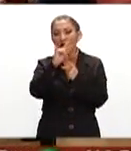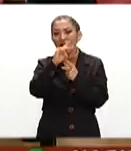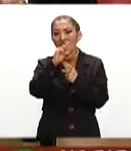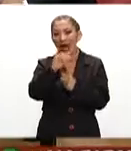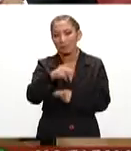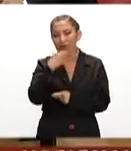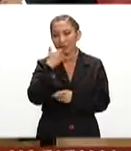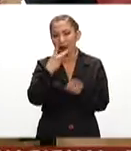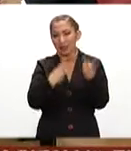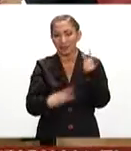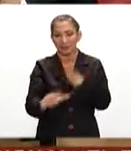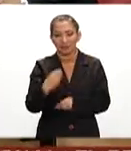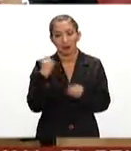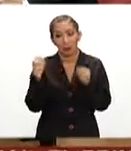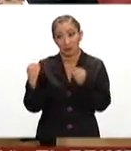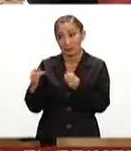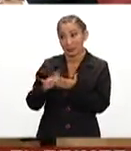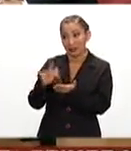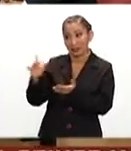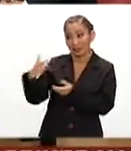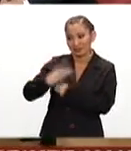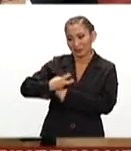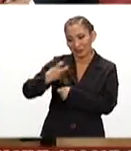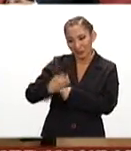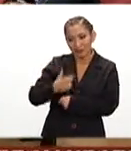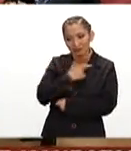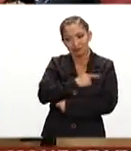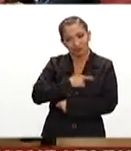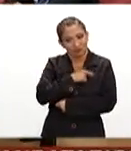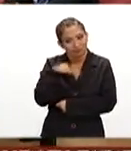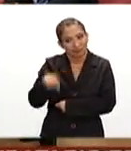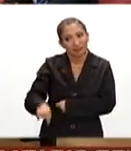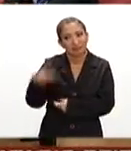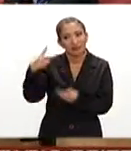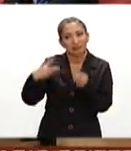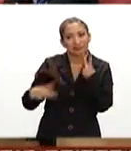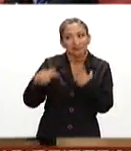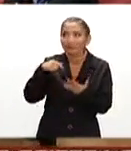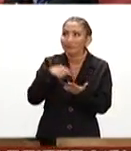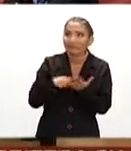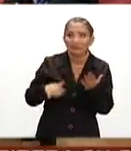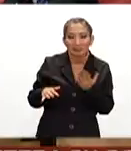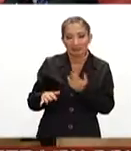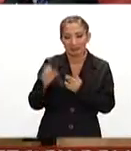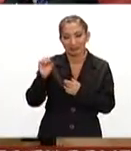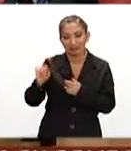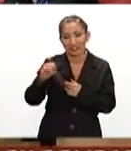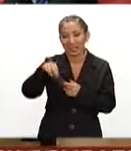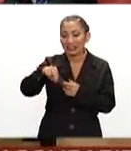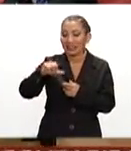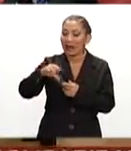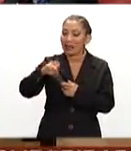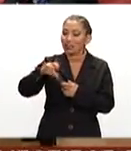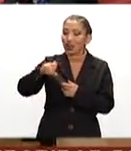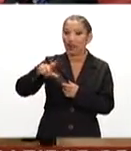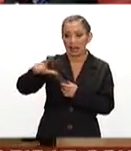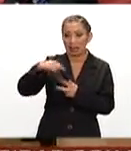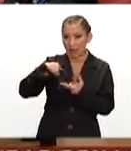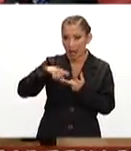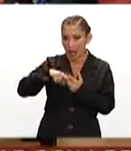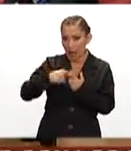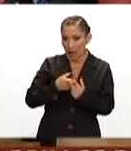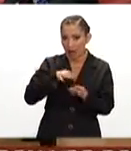bienvenido a México al Día. No, pues muchas gracias por la invitación. Es un placer estar aquí con ustedes. Y sí, La Nacional ya estamos